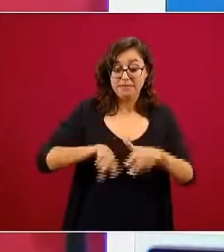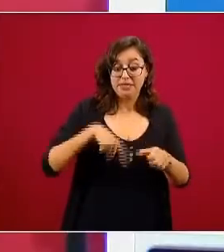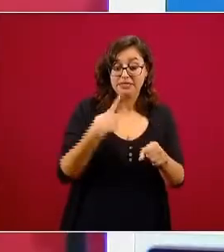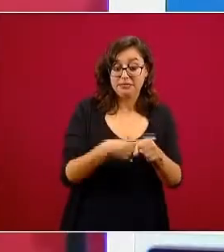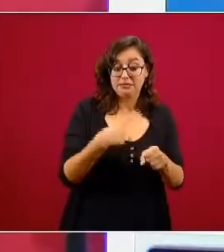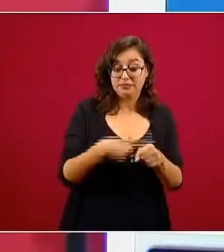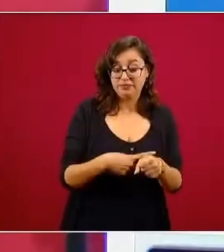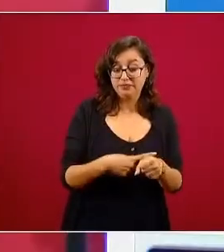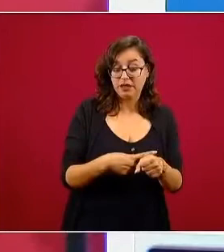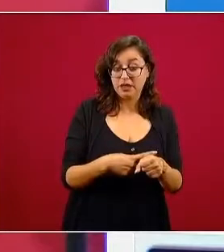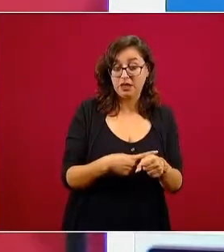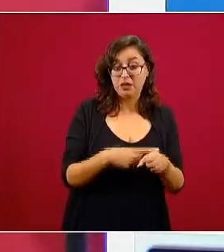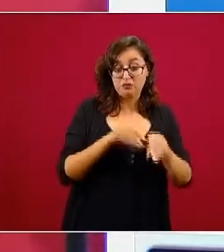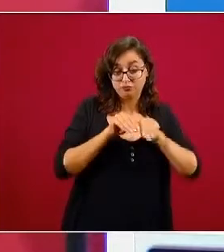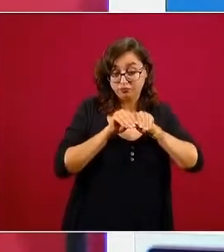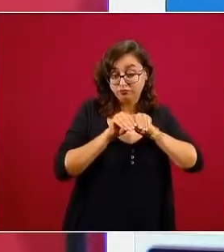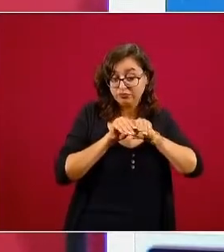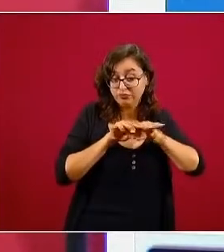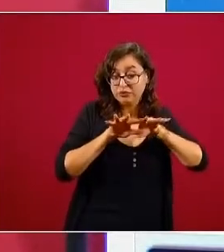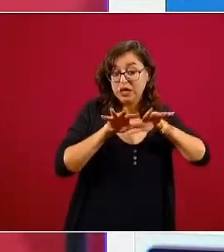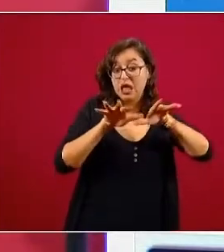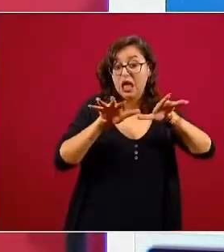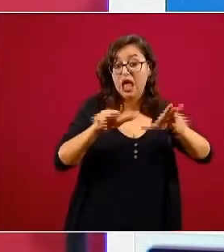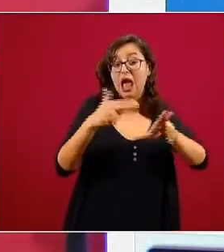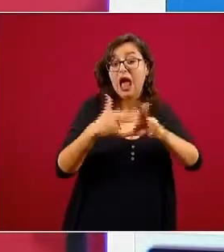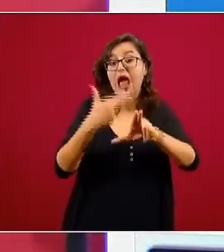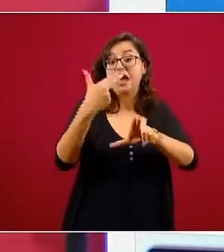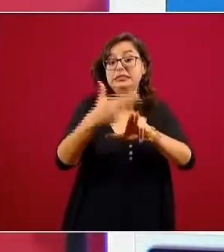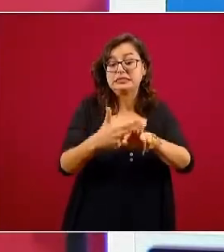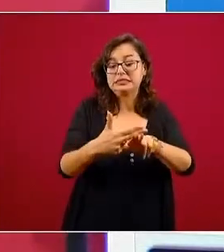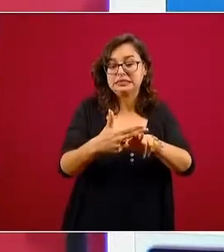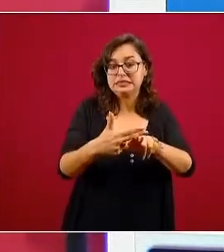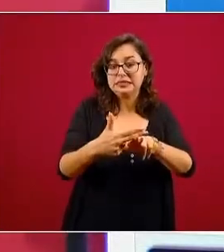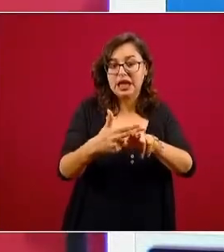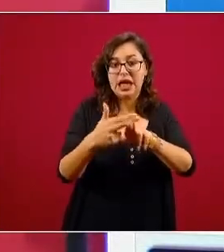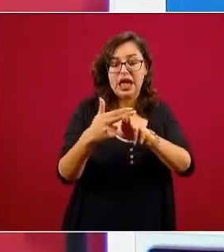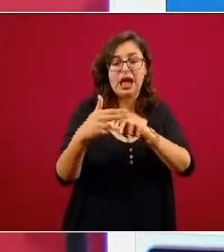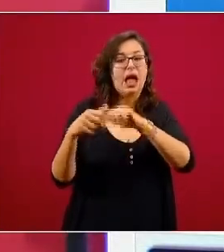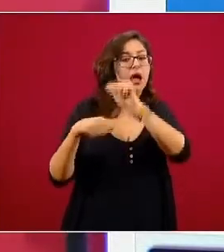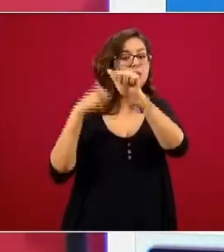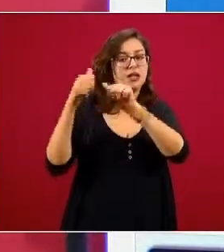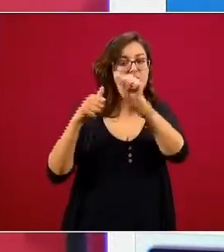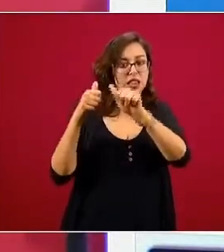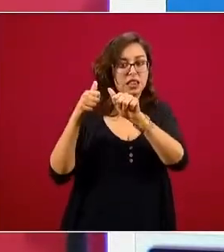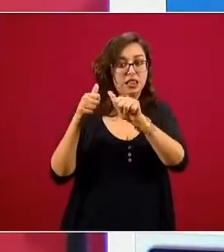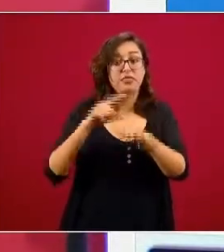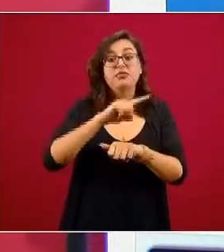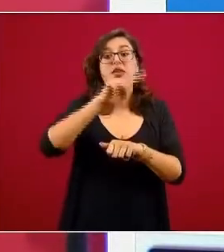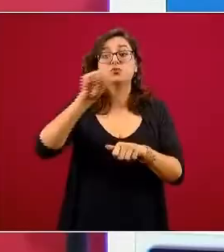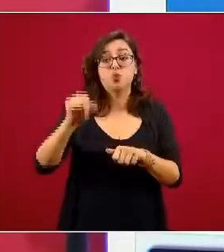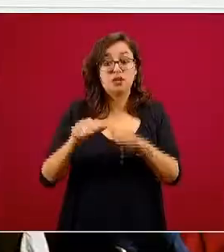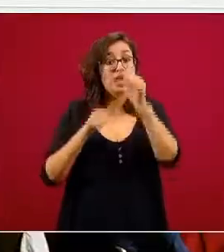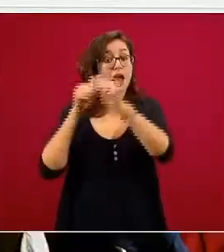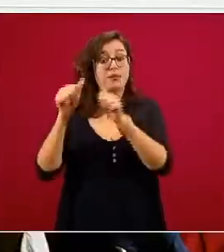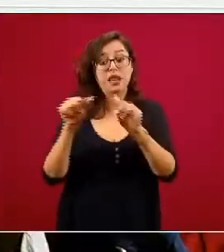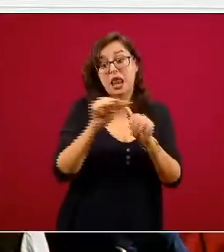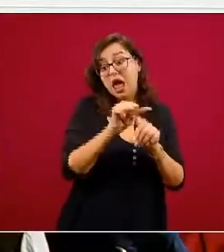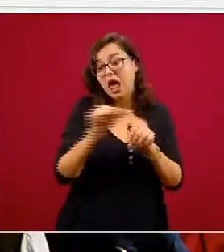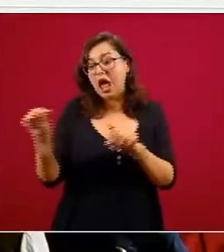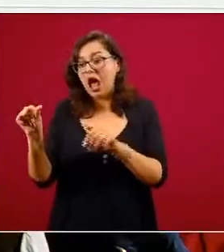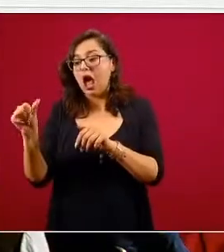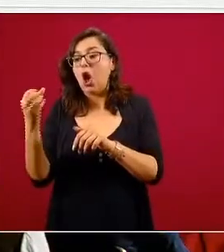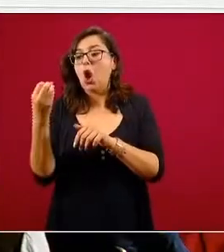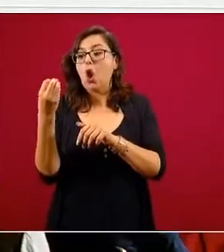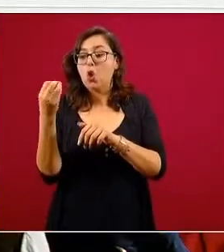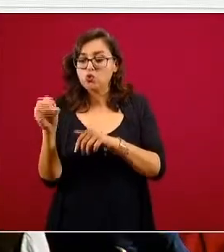año siguiente. Entre abril y el siguiente octubre hay baja transmisión de influenza en el hemisferio norte y en